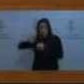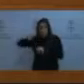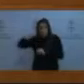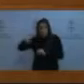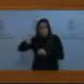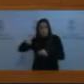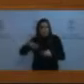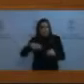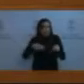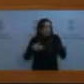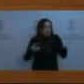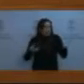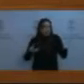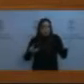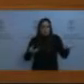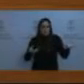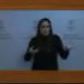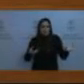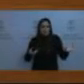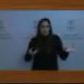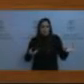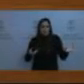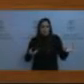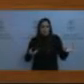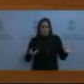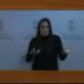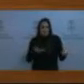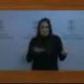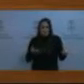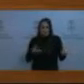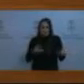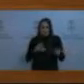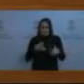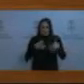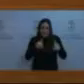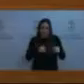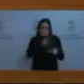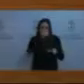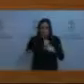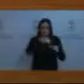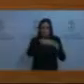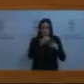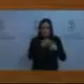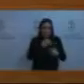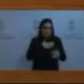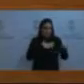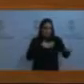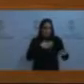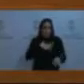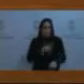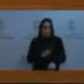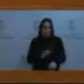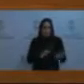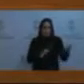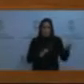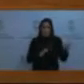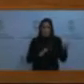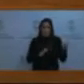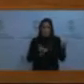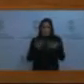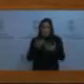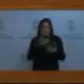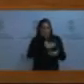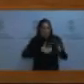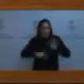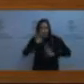tener ningún título, acaso, ni para inmiscuirse en la propia. Pero ya, lejos de aquietarse, oiga, nos va a organizar la